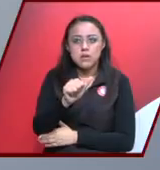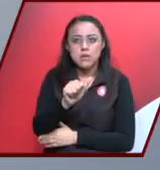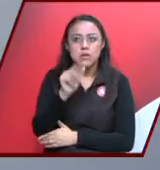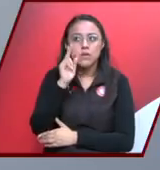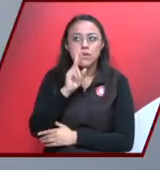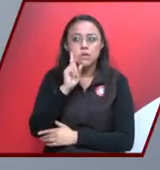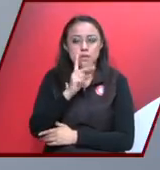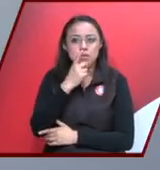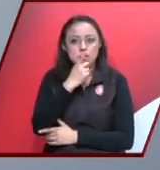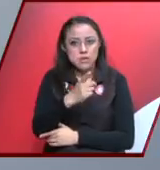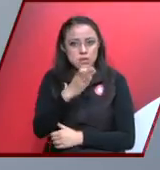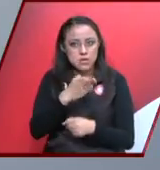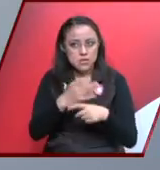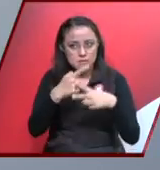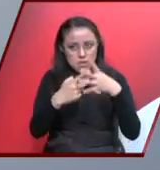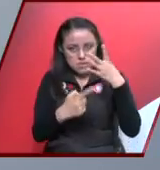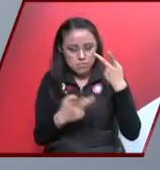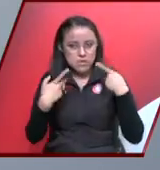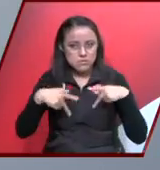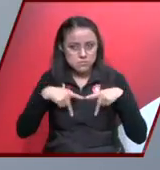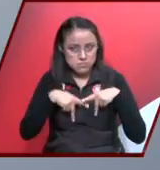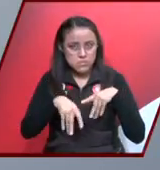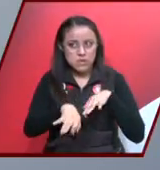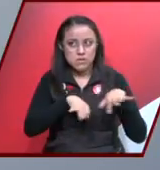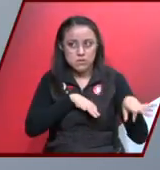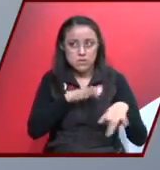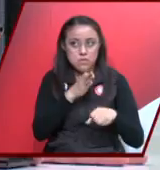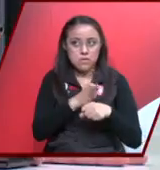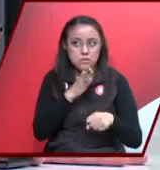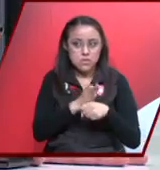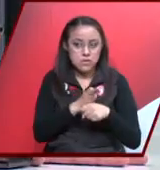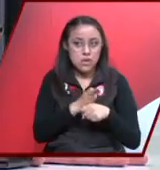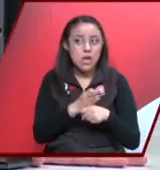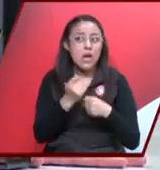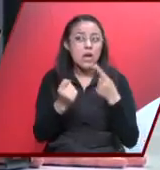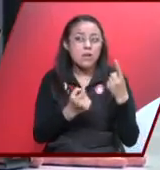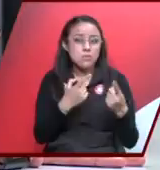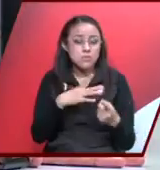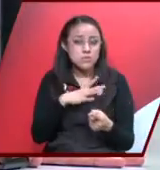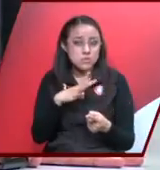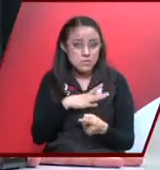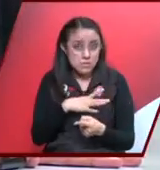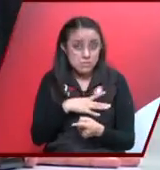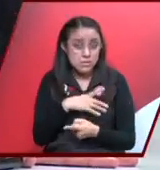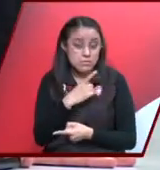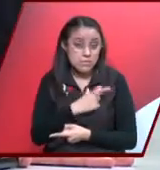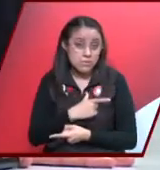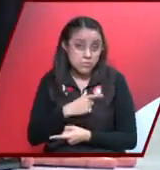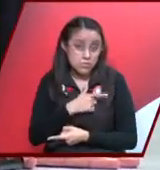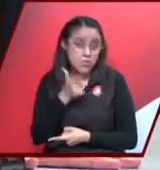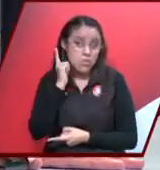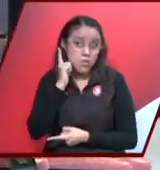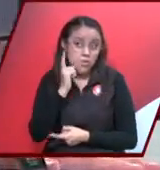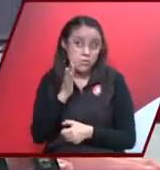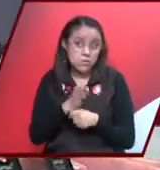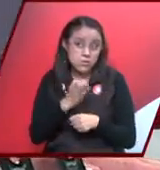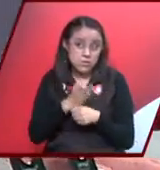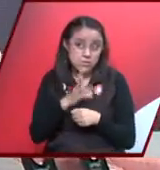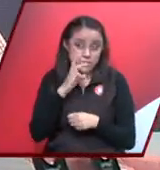de las pláticas que hemos tenido con funcionarios en el área, hay por aquí una que me gustaría que tú